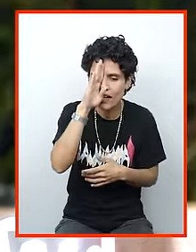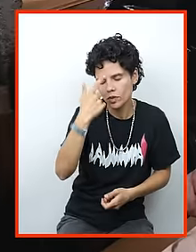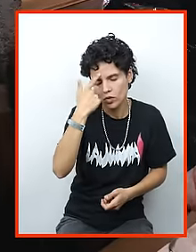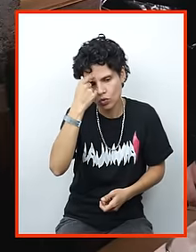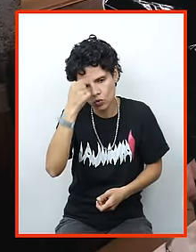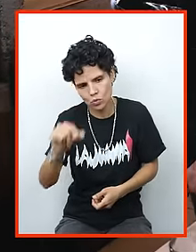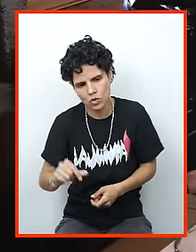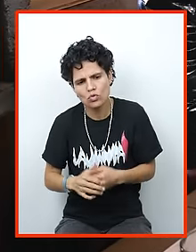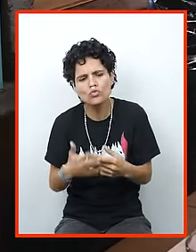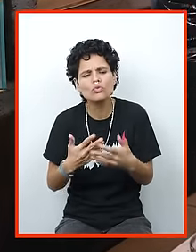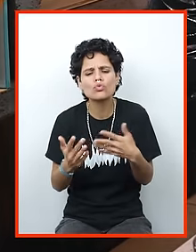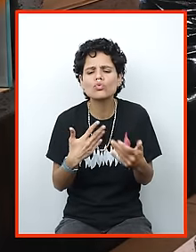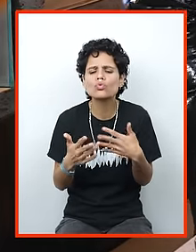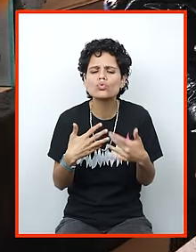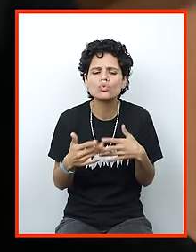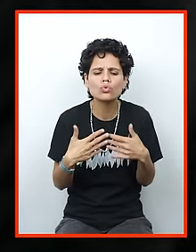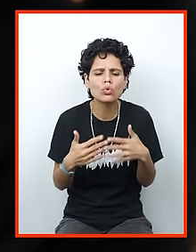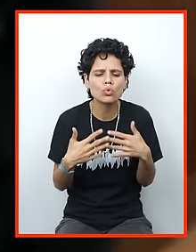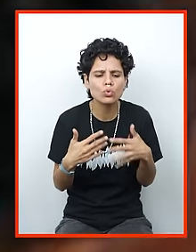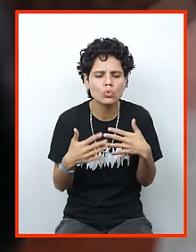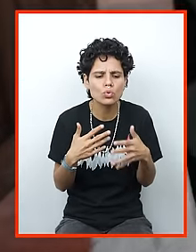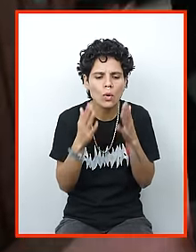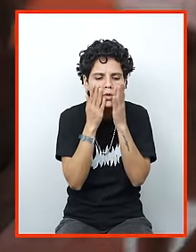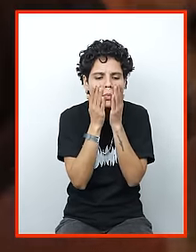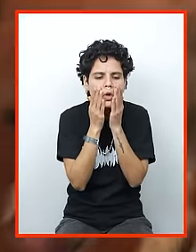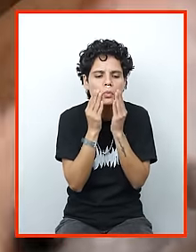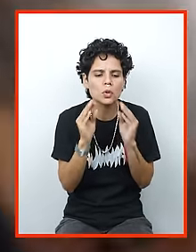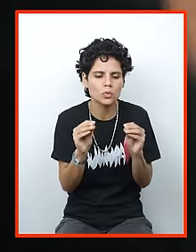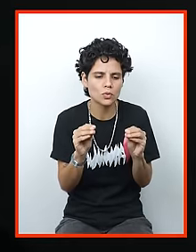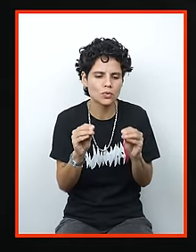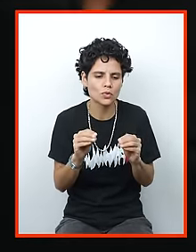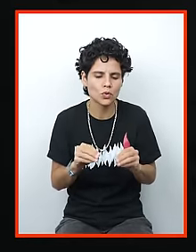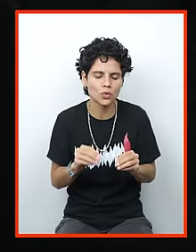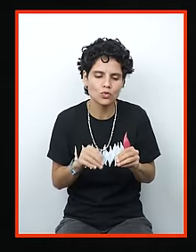Blanqui. Blanqui, mi amor, ñoñito.